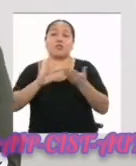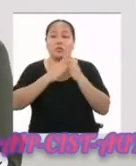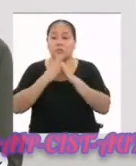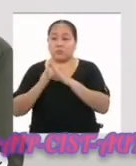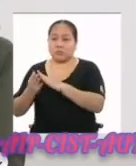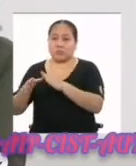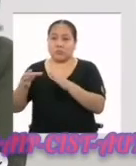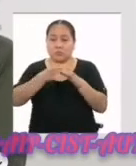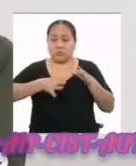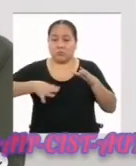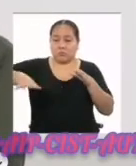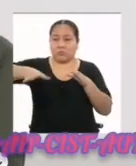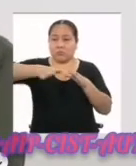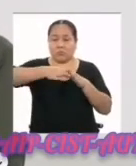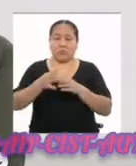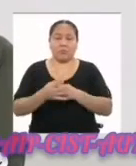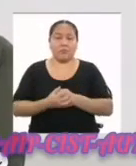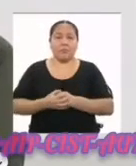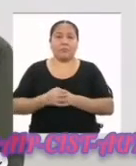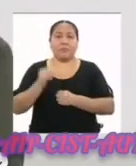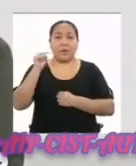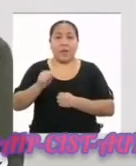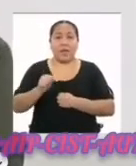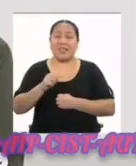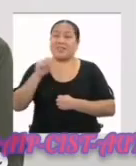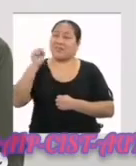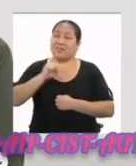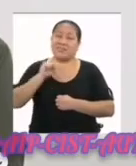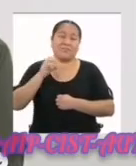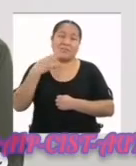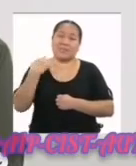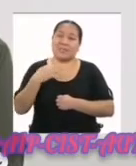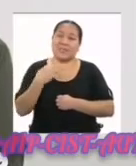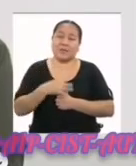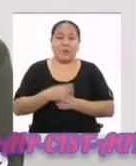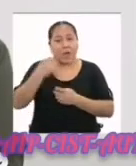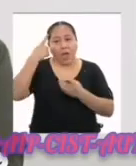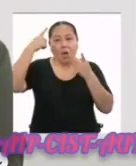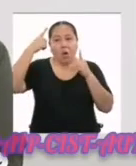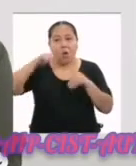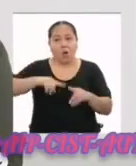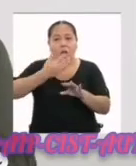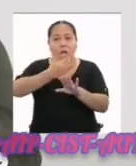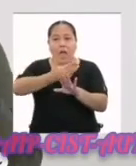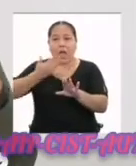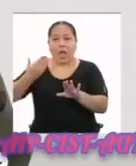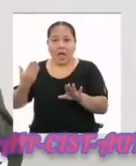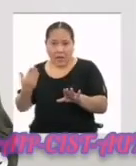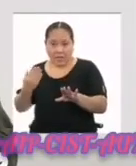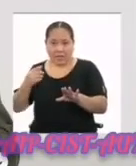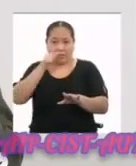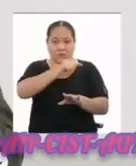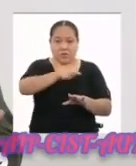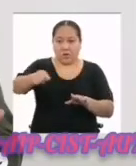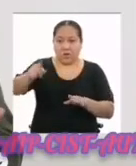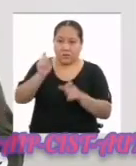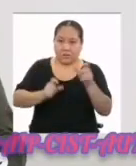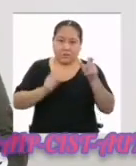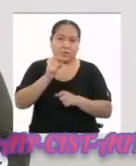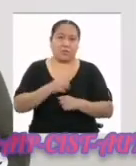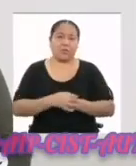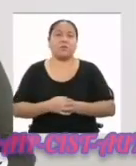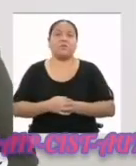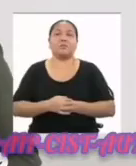localidad o una comunidad. Y estos siempre deben ser acordados previamente con las personas